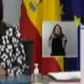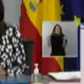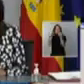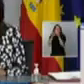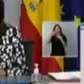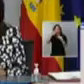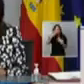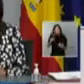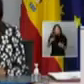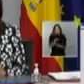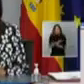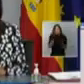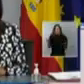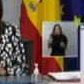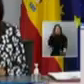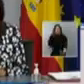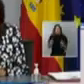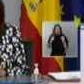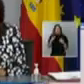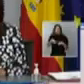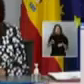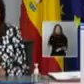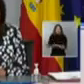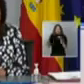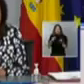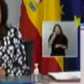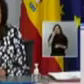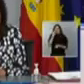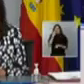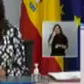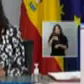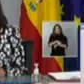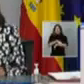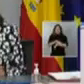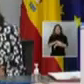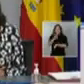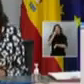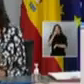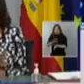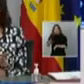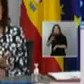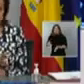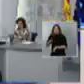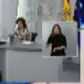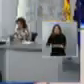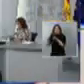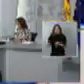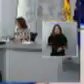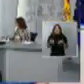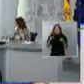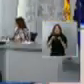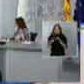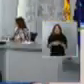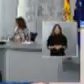con las cosas que se nos han ido quedando viejas en casa y que favorecen que estemos derrochando dinero, que la energía se vaya